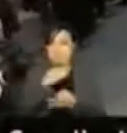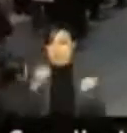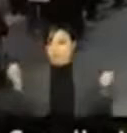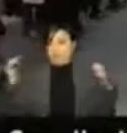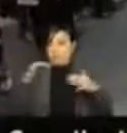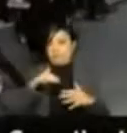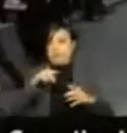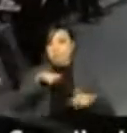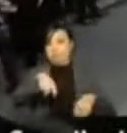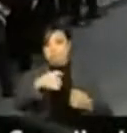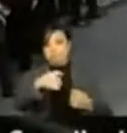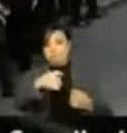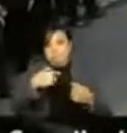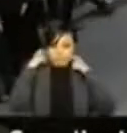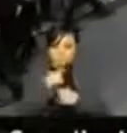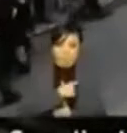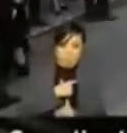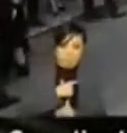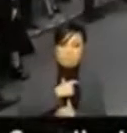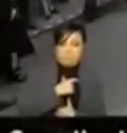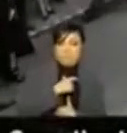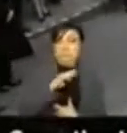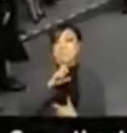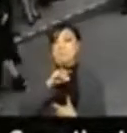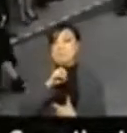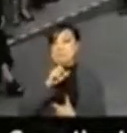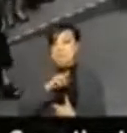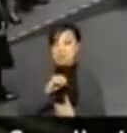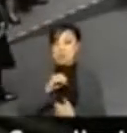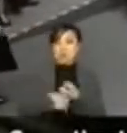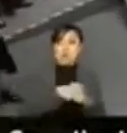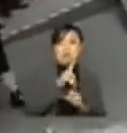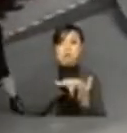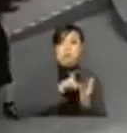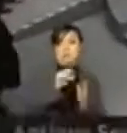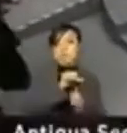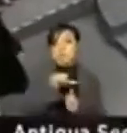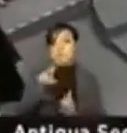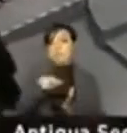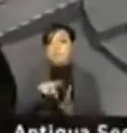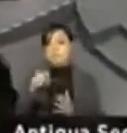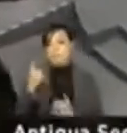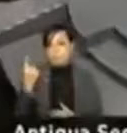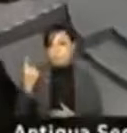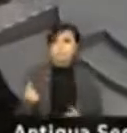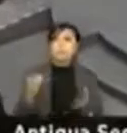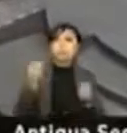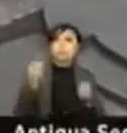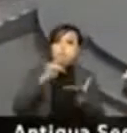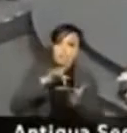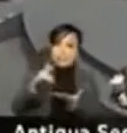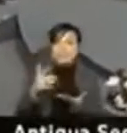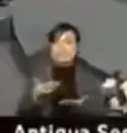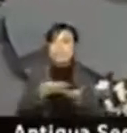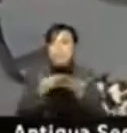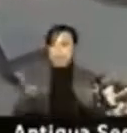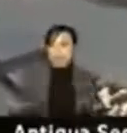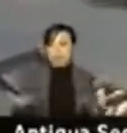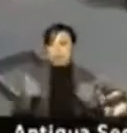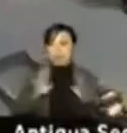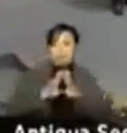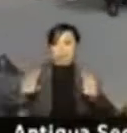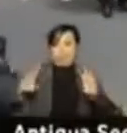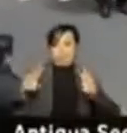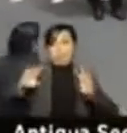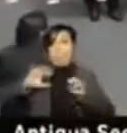de julio del 2014 y ganó las elecciones presidenciales en 2018 y hace unas semanas, o hace un